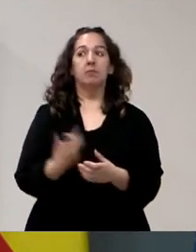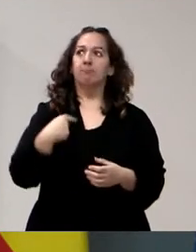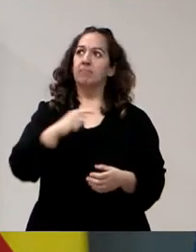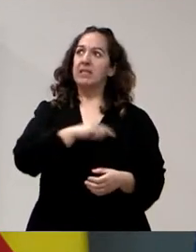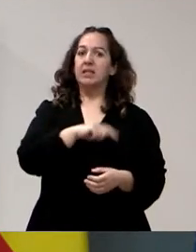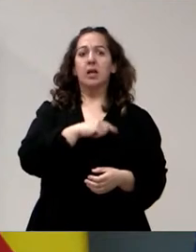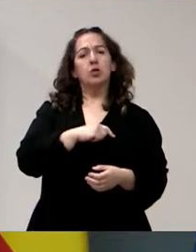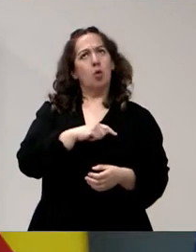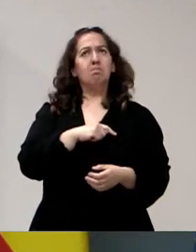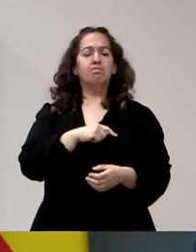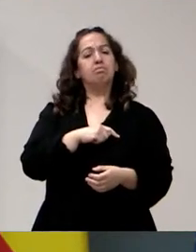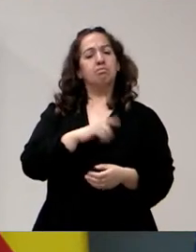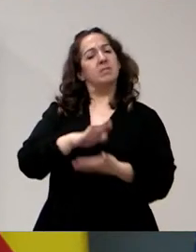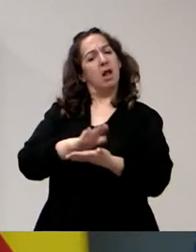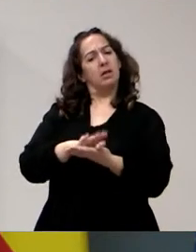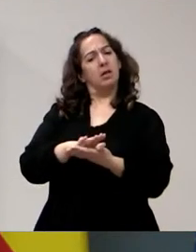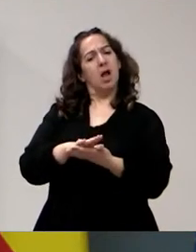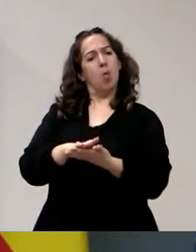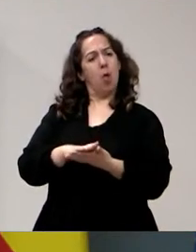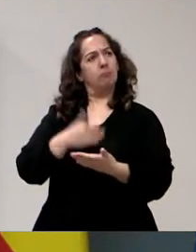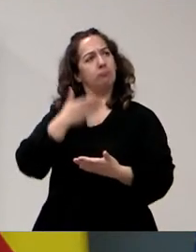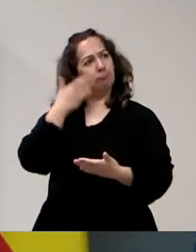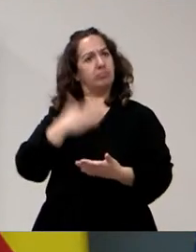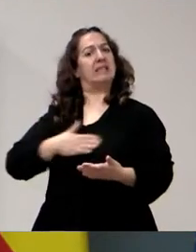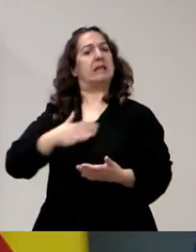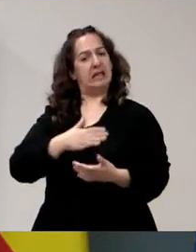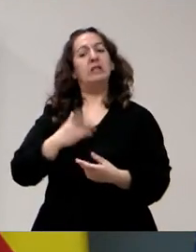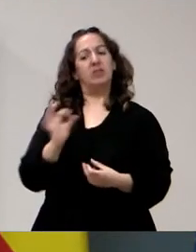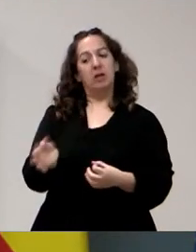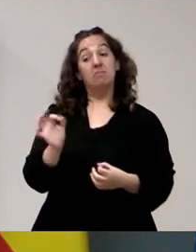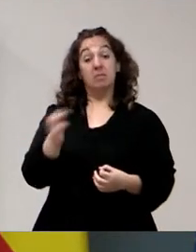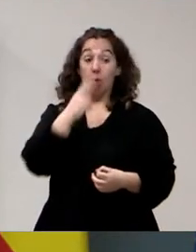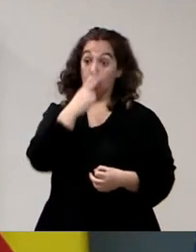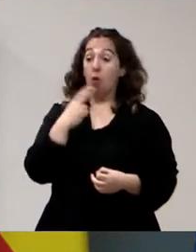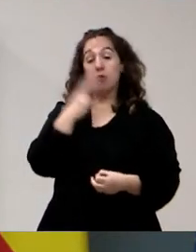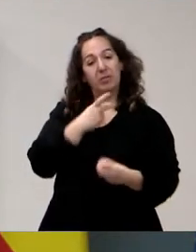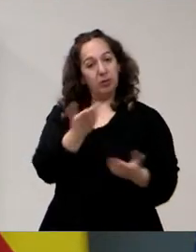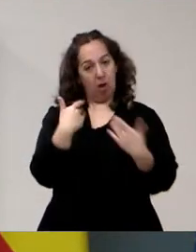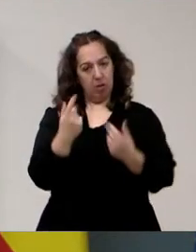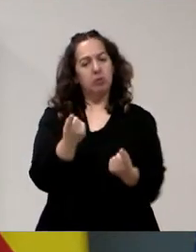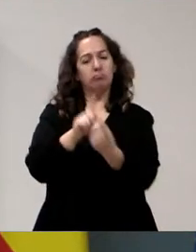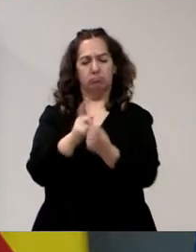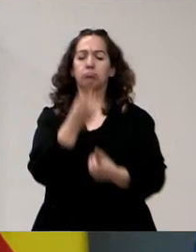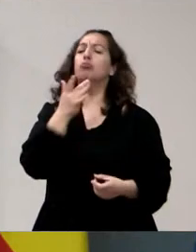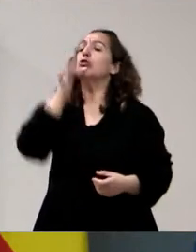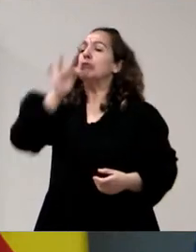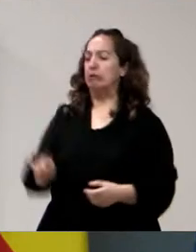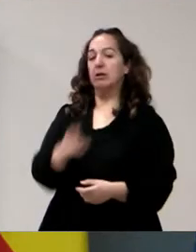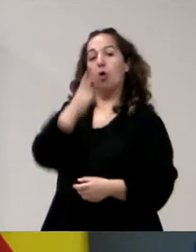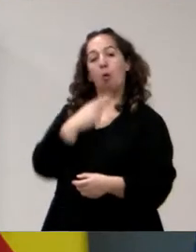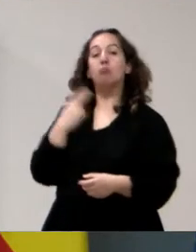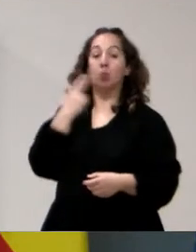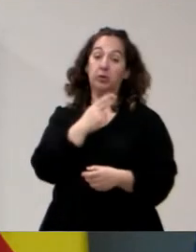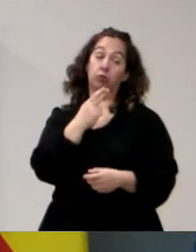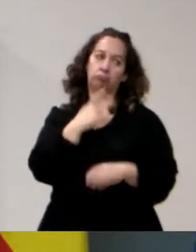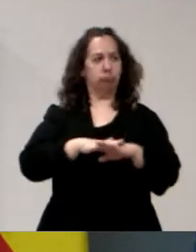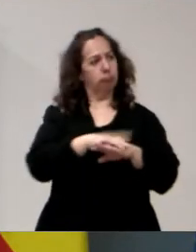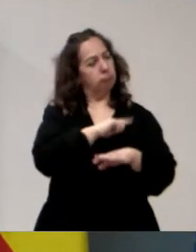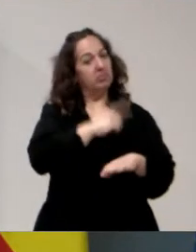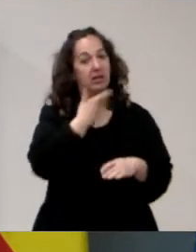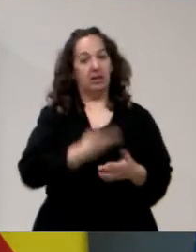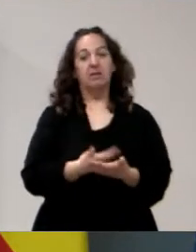siento tranquila me siento satisfecha porque ese es un compromiso que me llevo del ministro además por supuesto